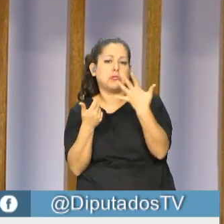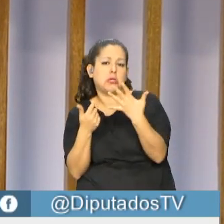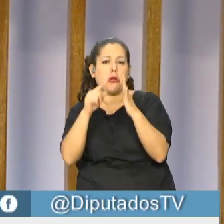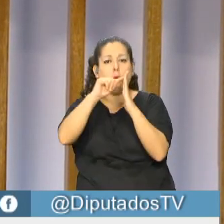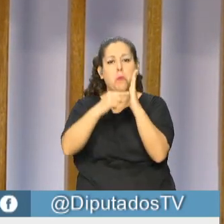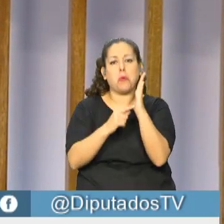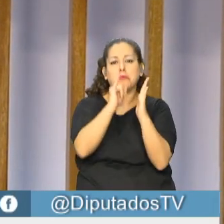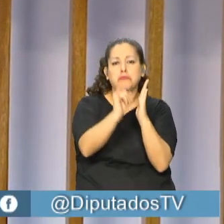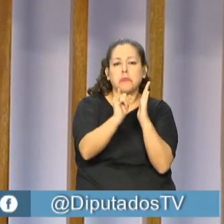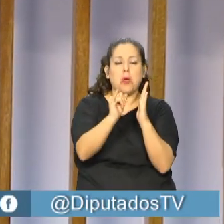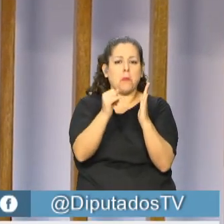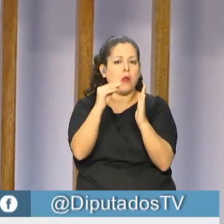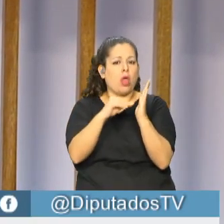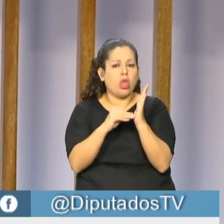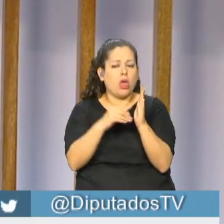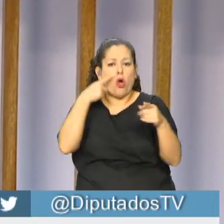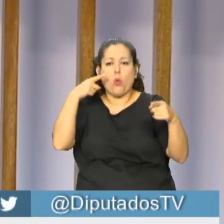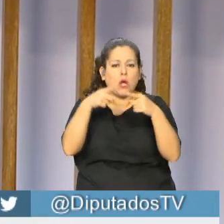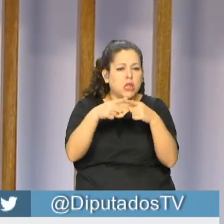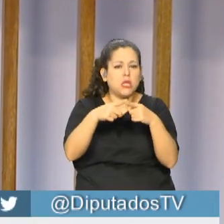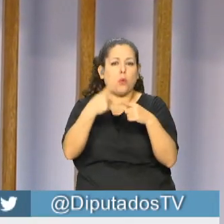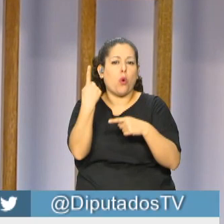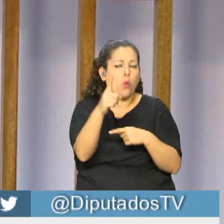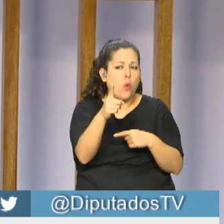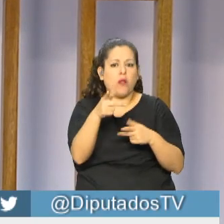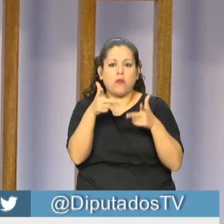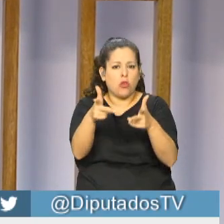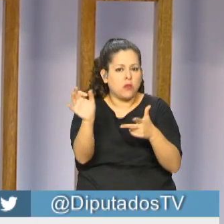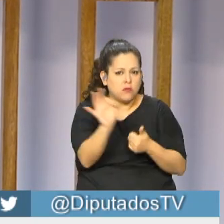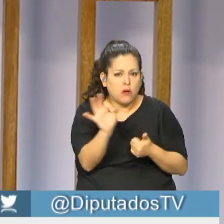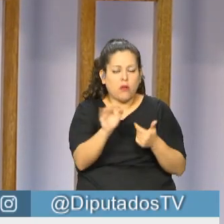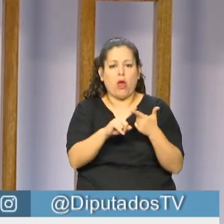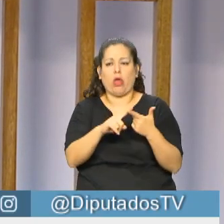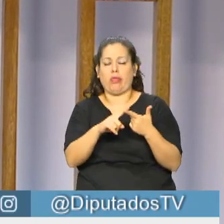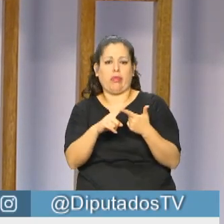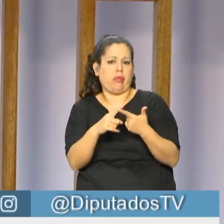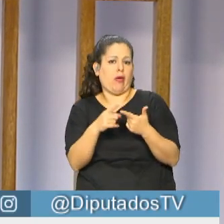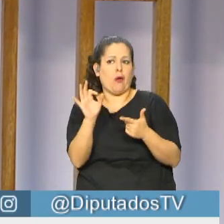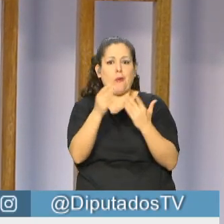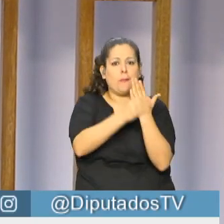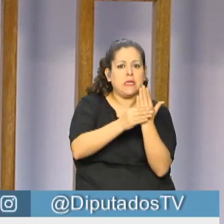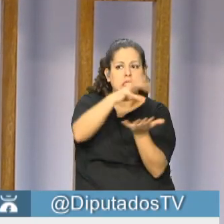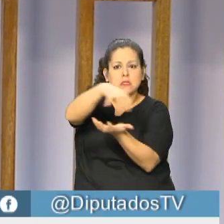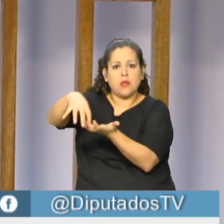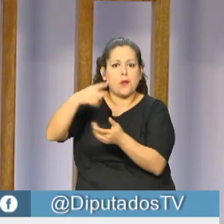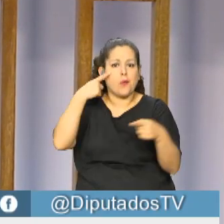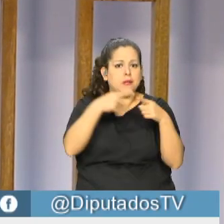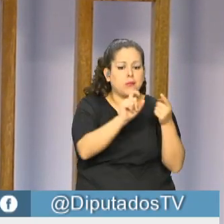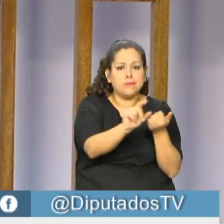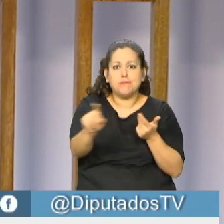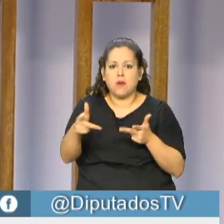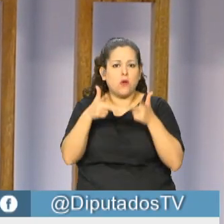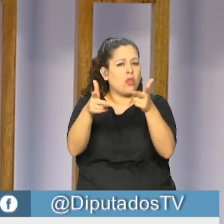ver las metas, los alcances y las políticas de cada una de las actividades de cada uno de los ministerios. Y también